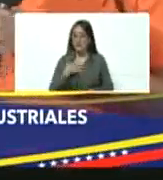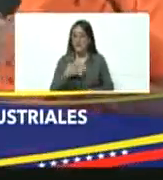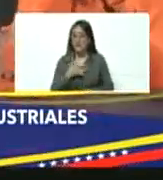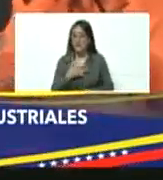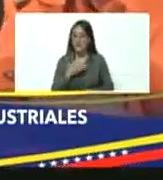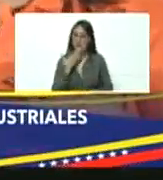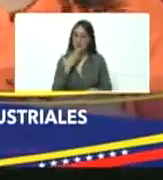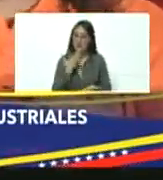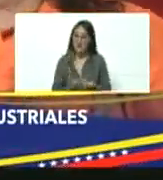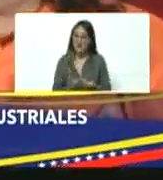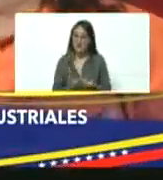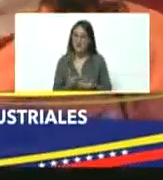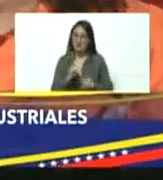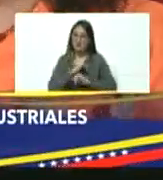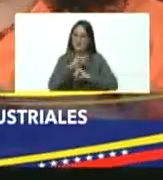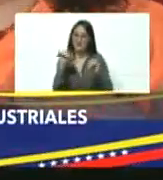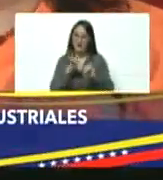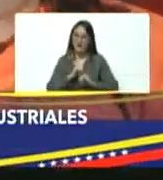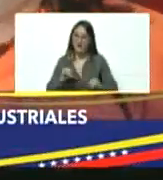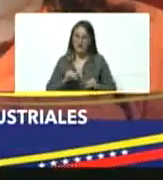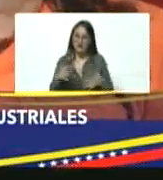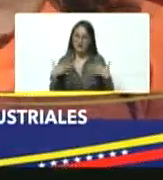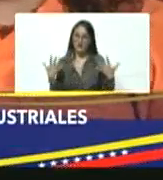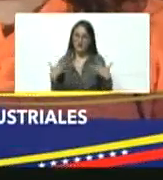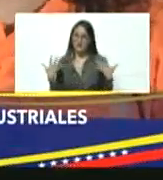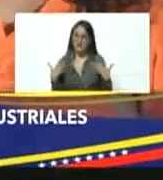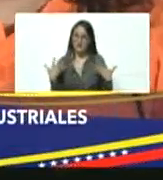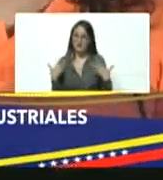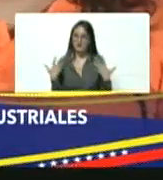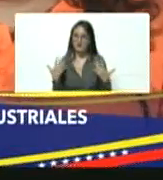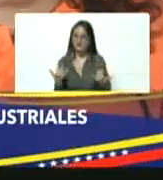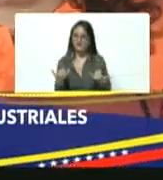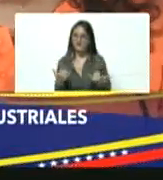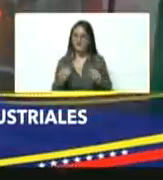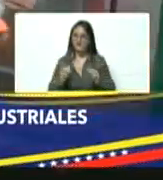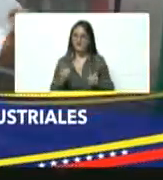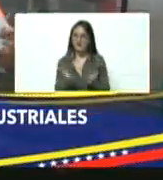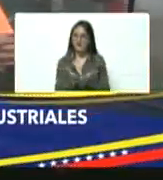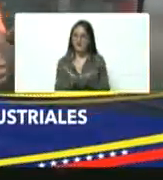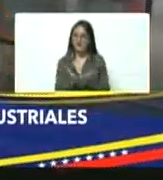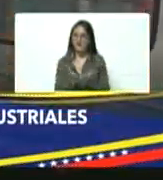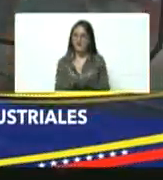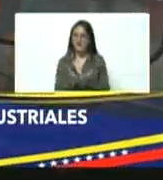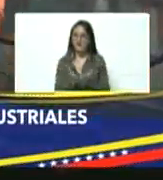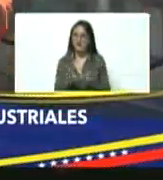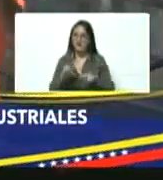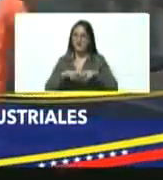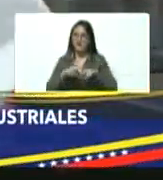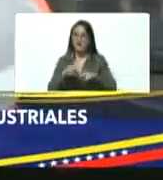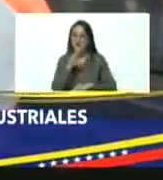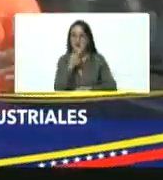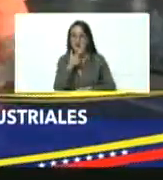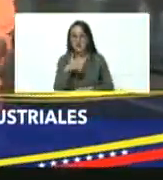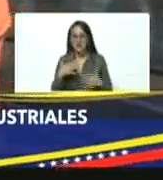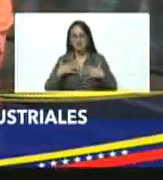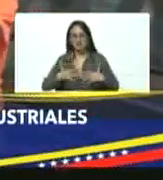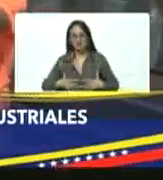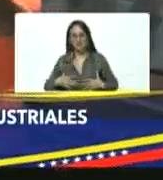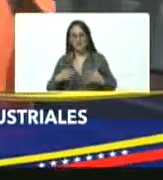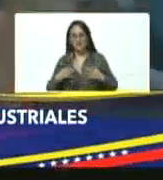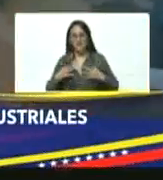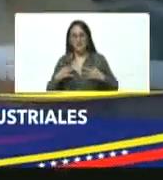muy agradecida, muy feliz, muy contenta. Ahora que van a comenzar las clases, ver a esos niños lindos uniformados